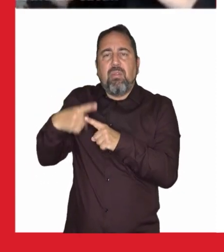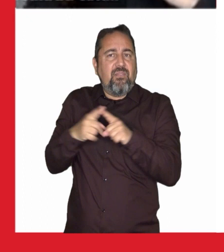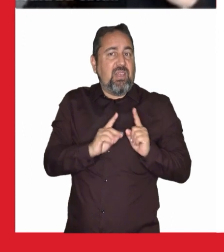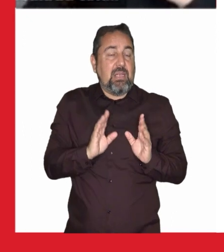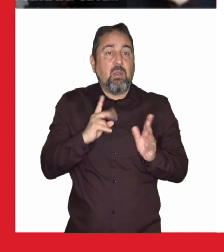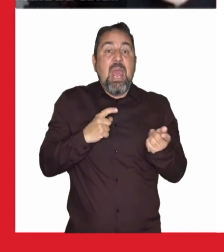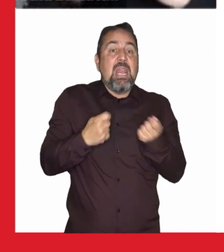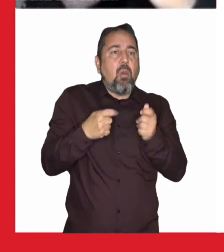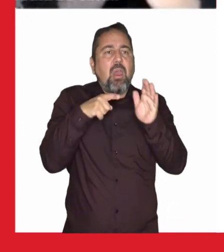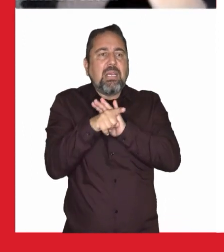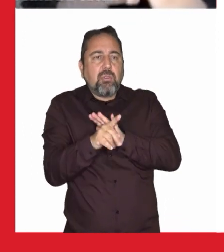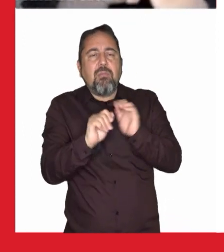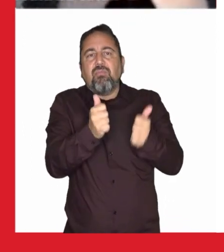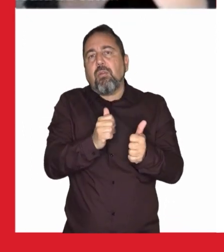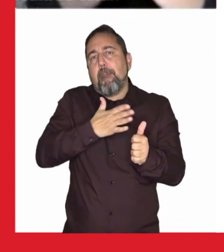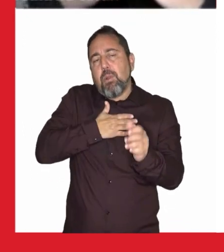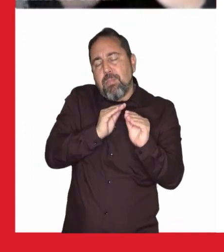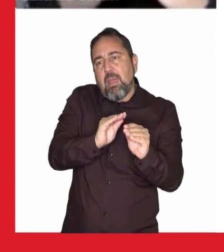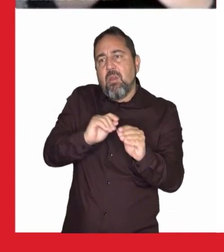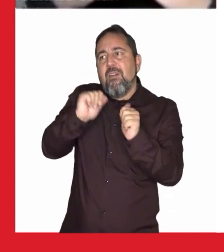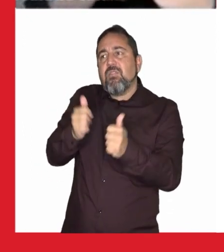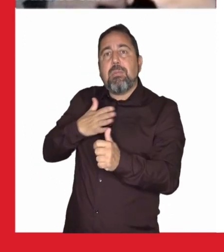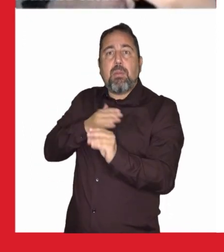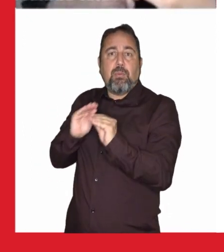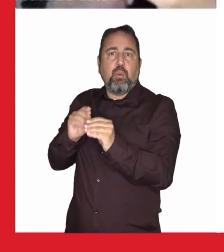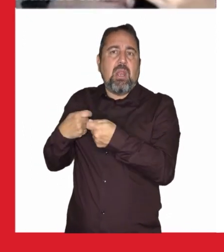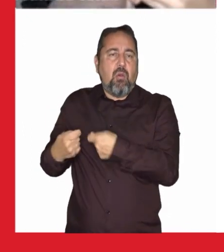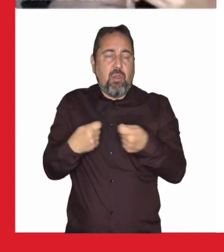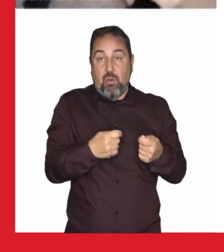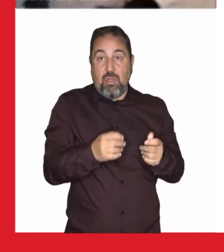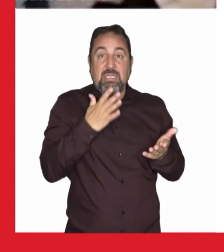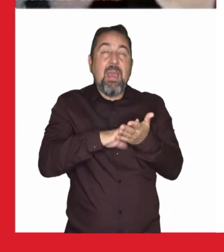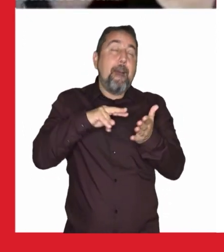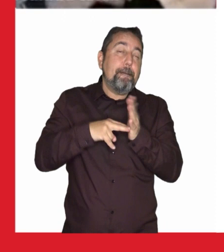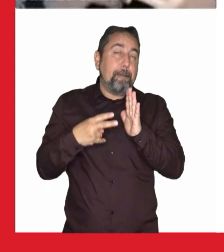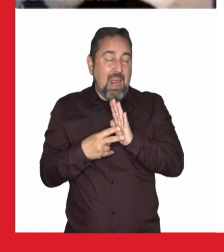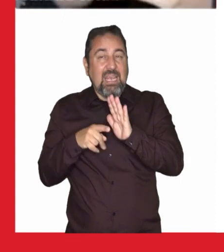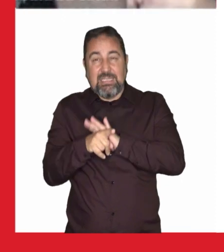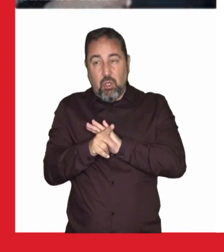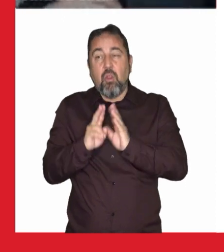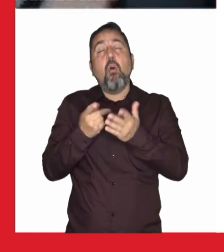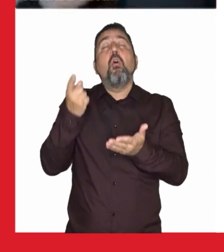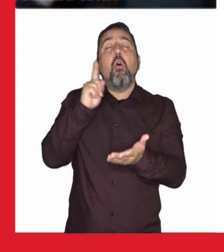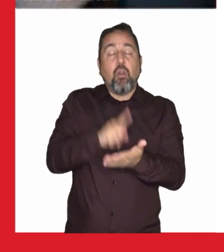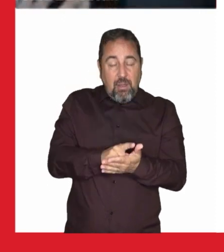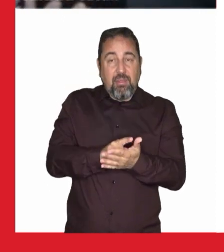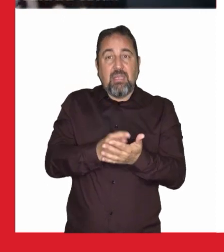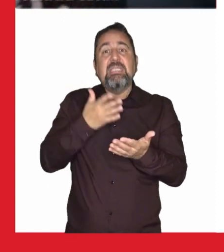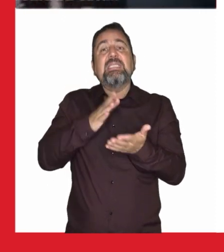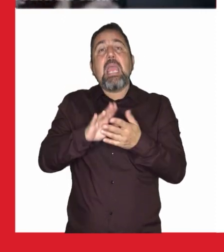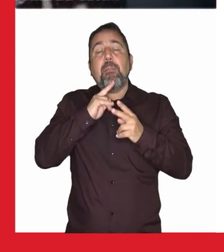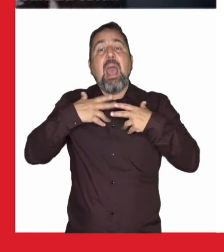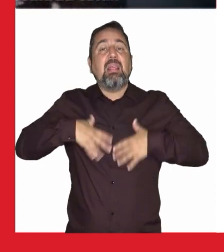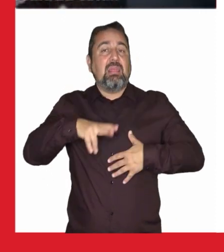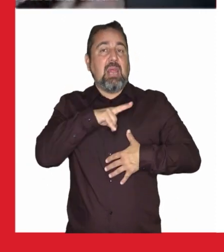único, eso hace que se tenga que gestionar cada negocio de una forma propia, lo que quiere decir que el plan de